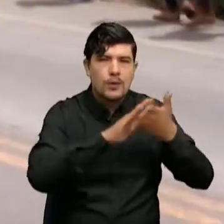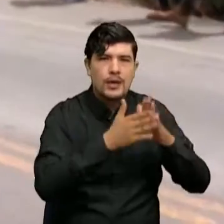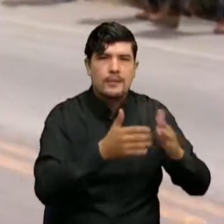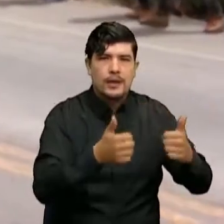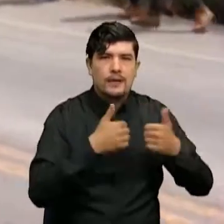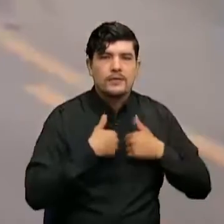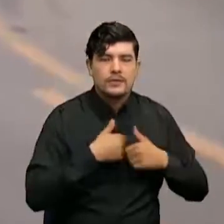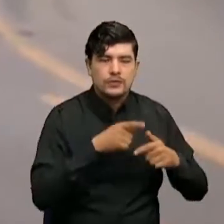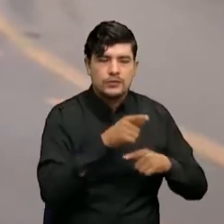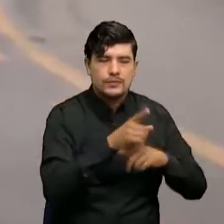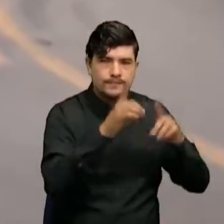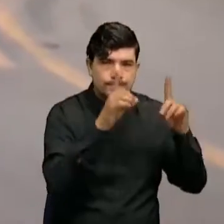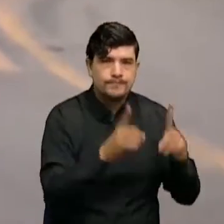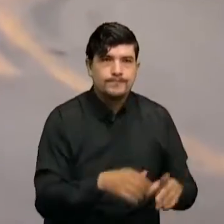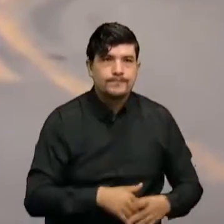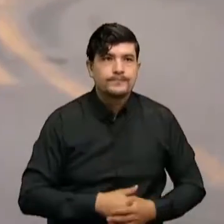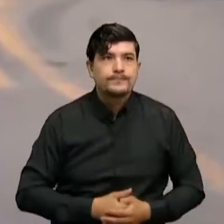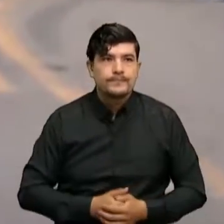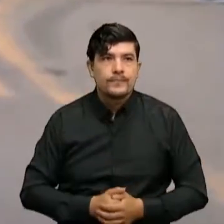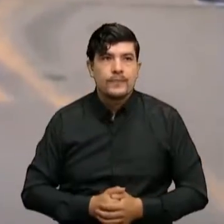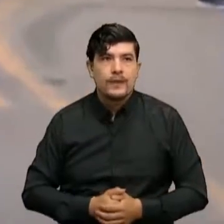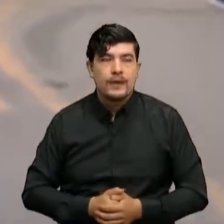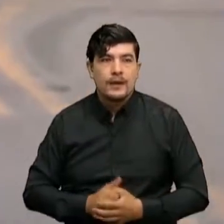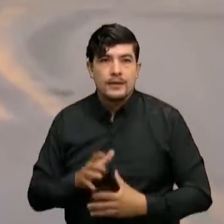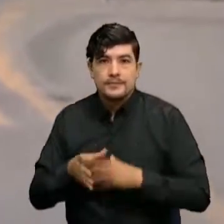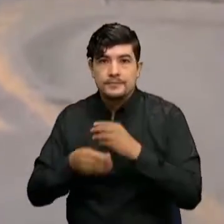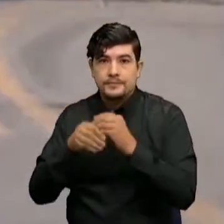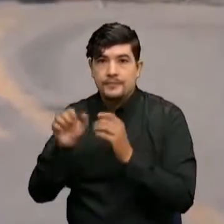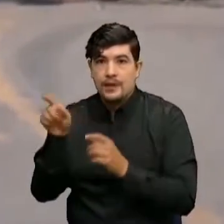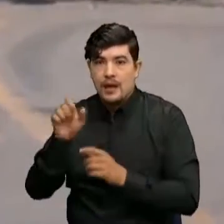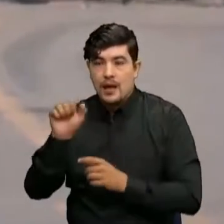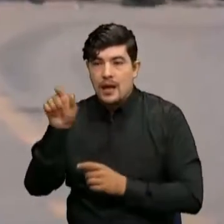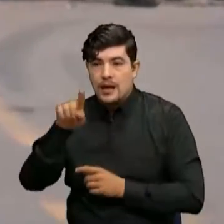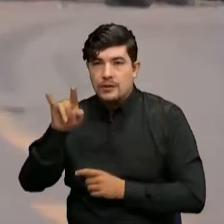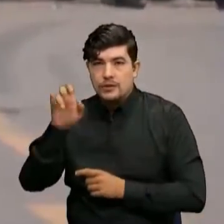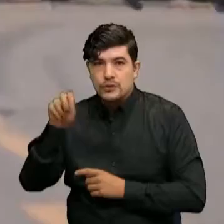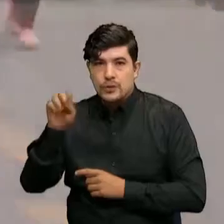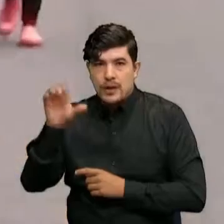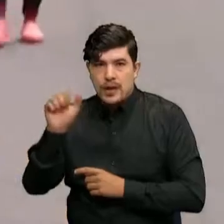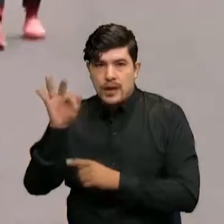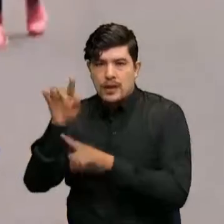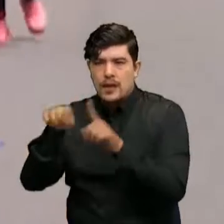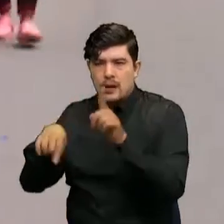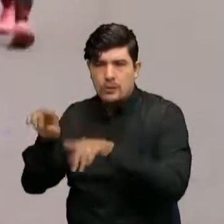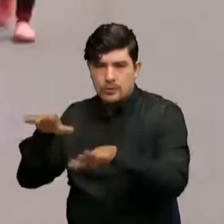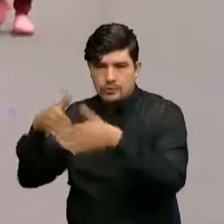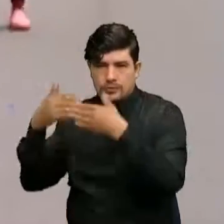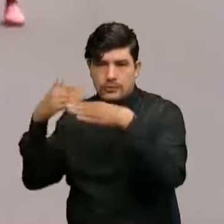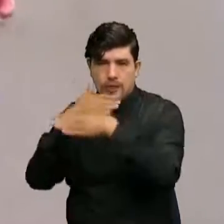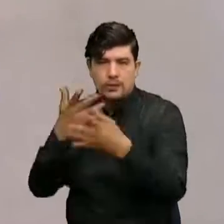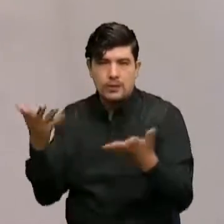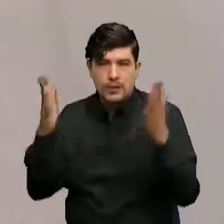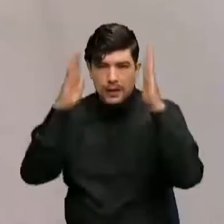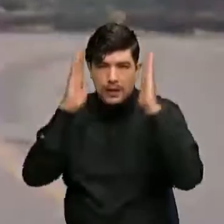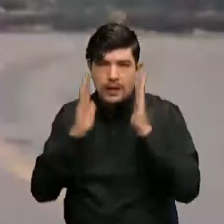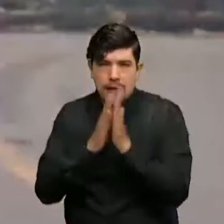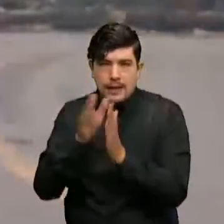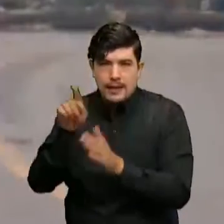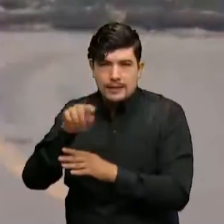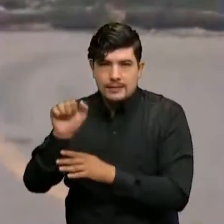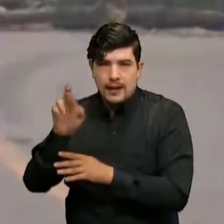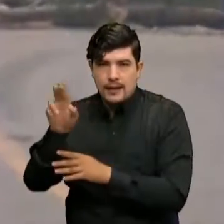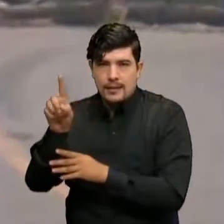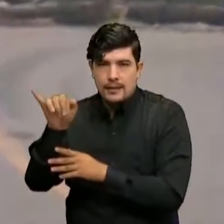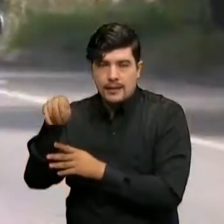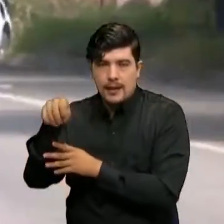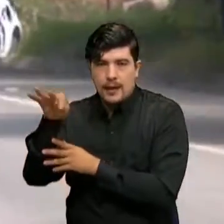por parte de la unidad campesina del Catatumbo, ASUNCAP, continúan vigentes en puntos como La Virgen, en Sardinata, y en Campo 2, en